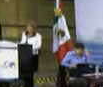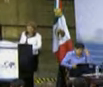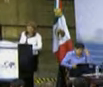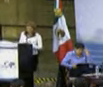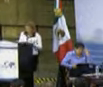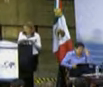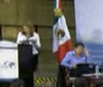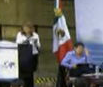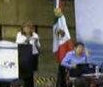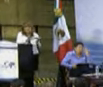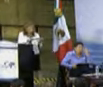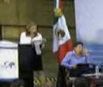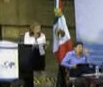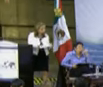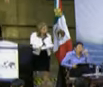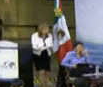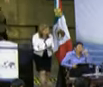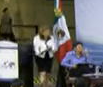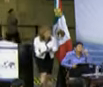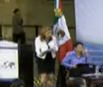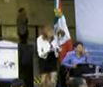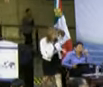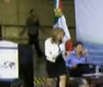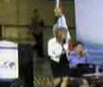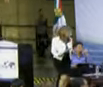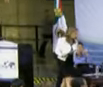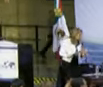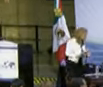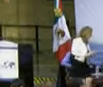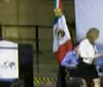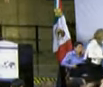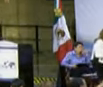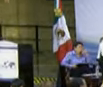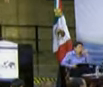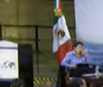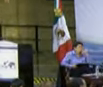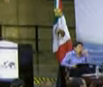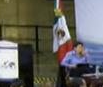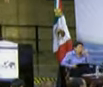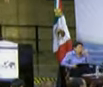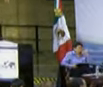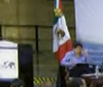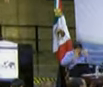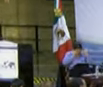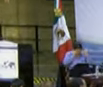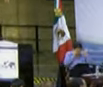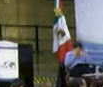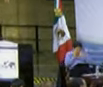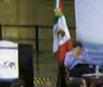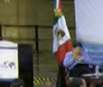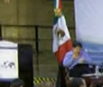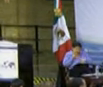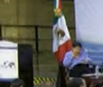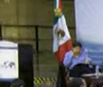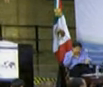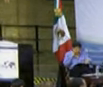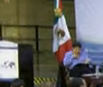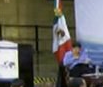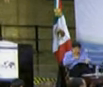día de hoy y desde luego compartir la mesa con colegas a los que conozco y reconozco por